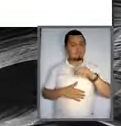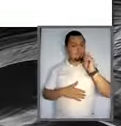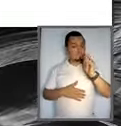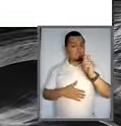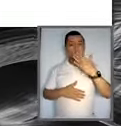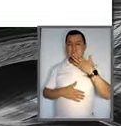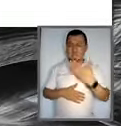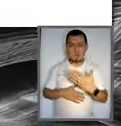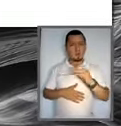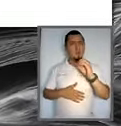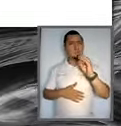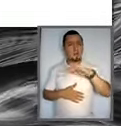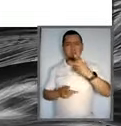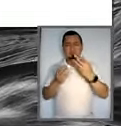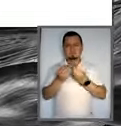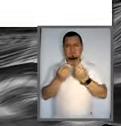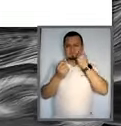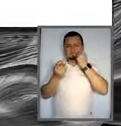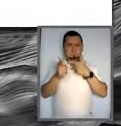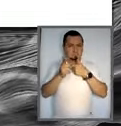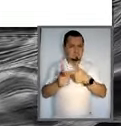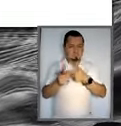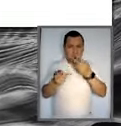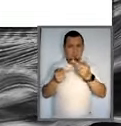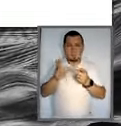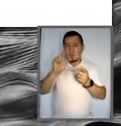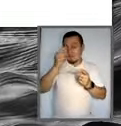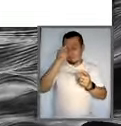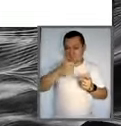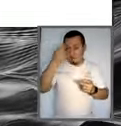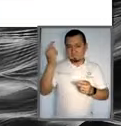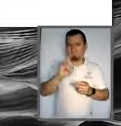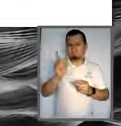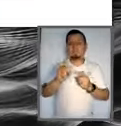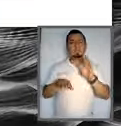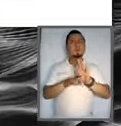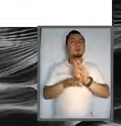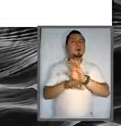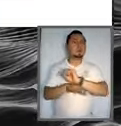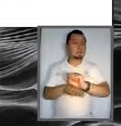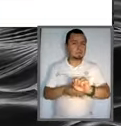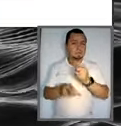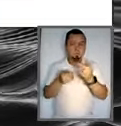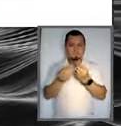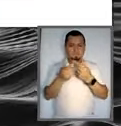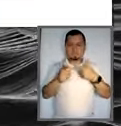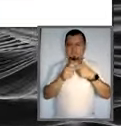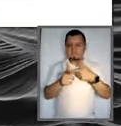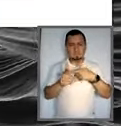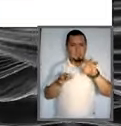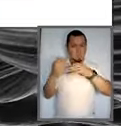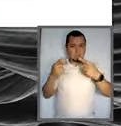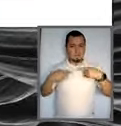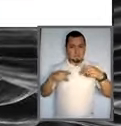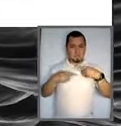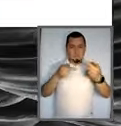debo reconocerlo, no ha sido fácil, no ha sido sencillo el adaptarnos a un nuevo formato, a un